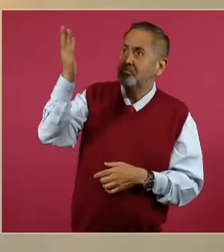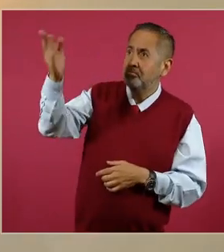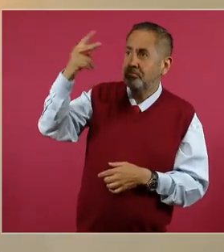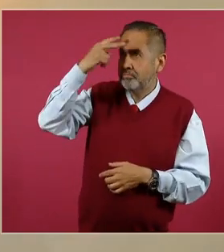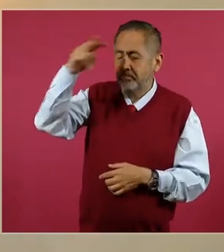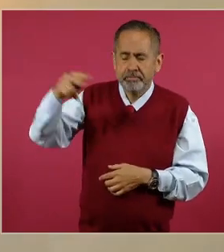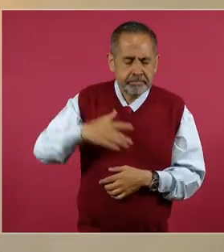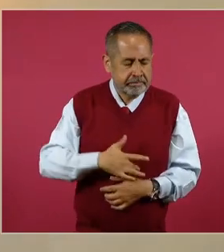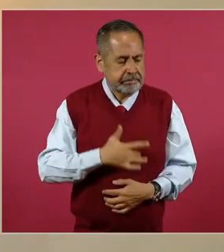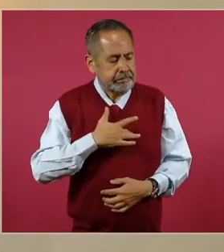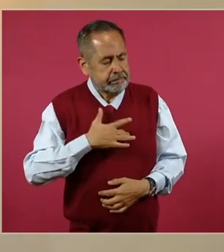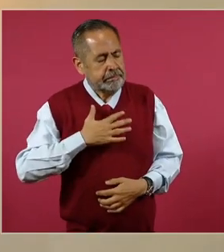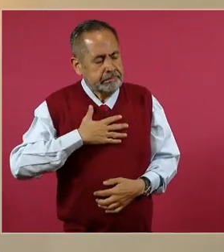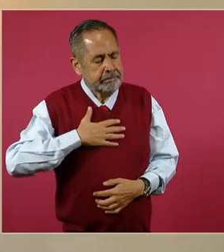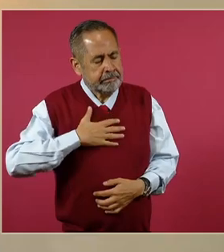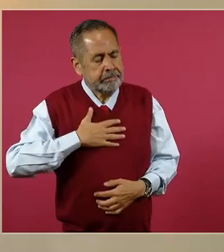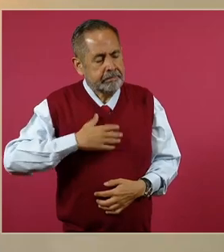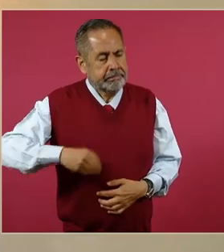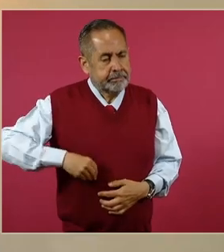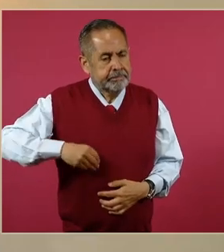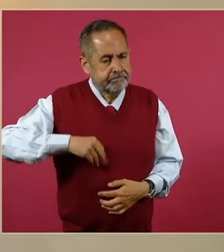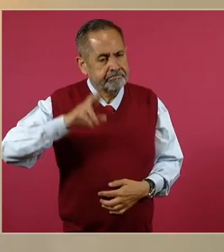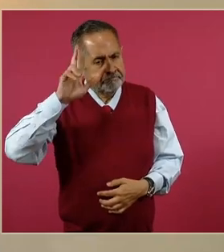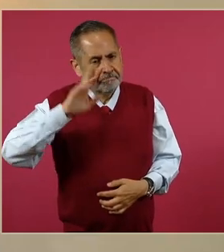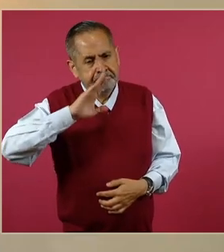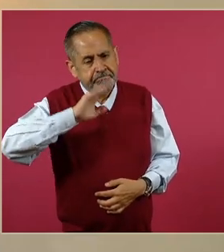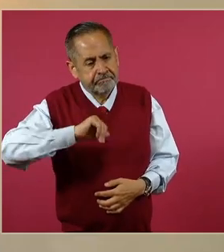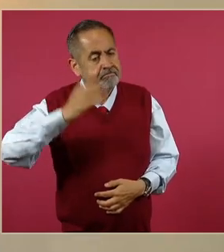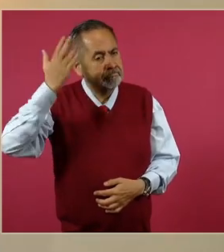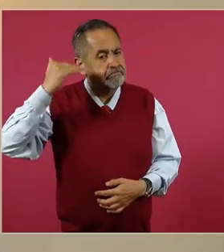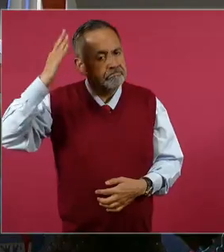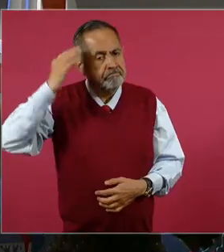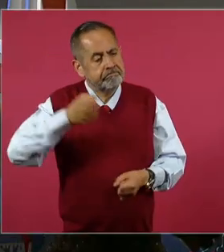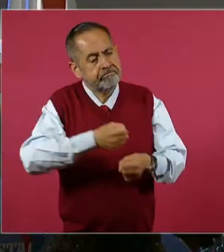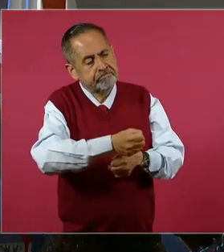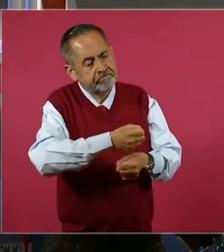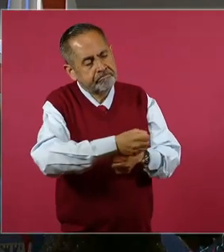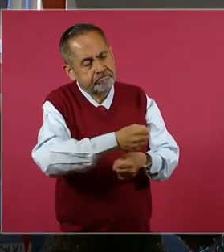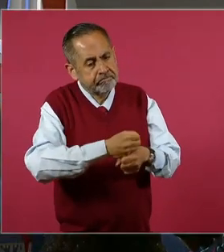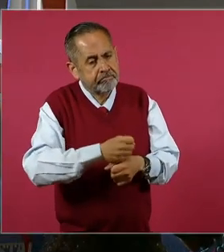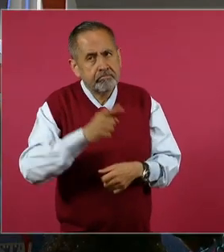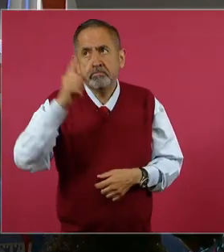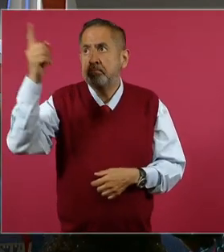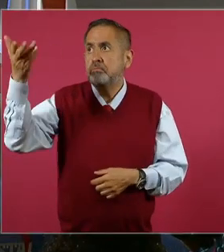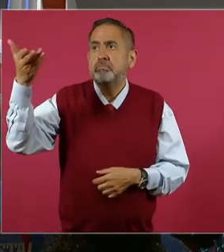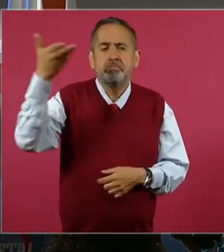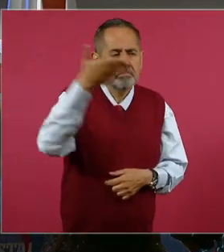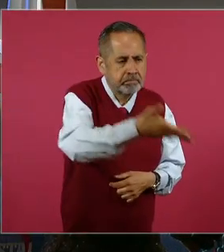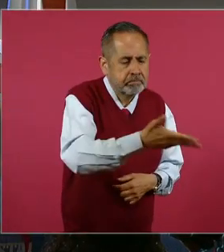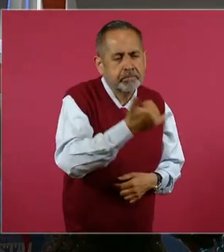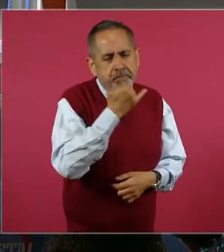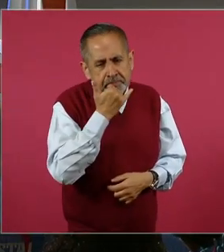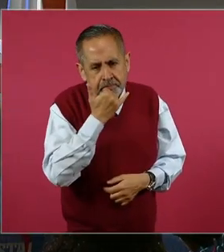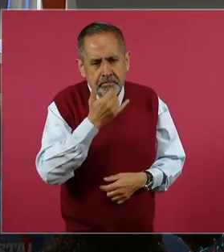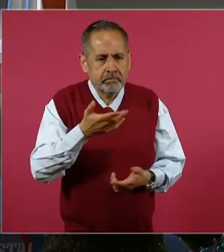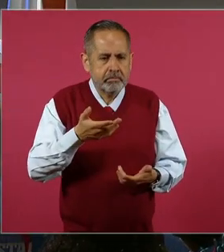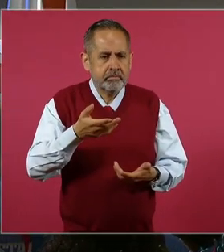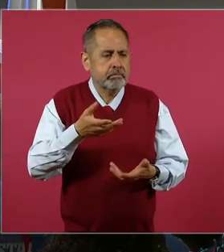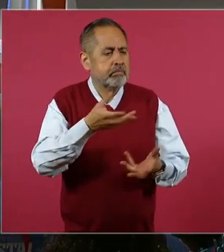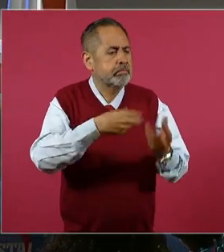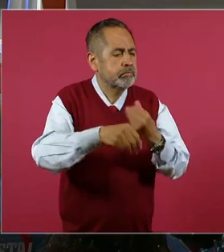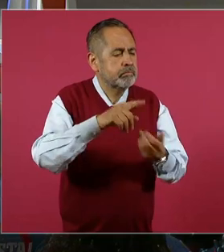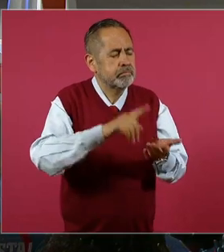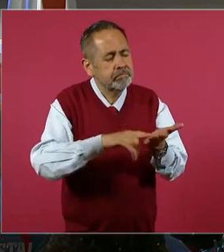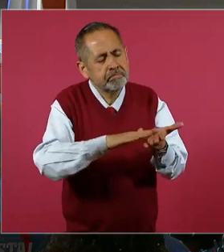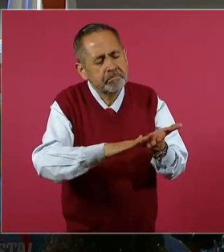su responsabilidad histórica por esas ofensas y ofrezca las disculpas o resarcimientos